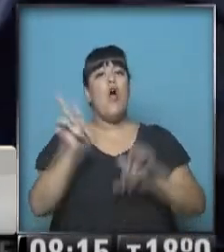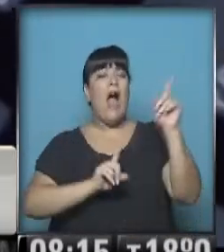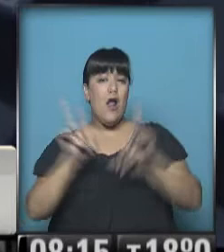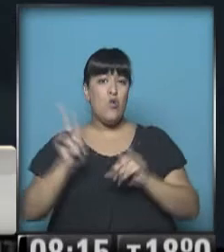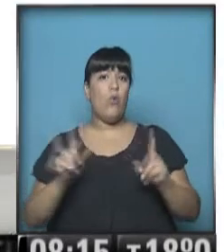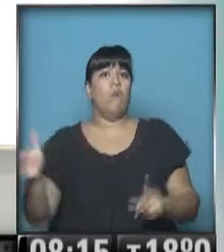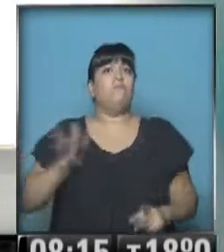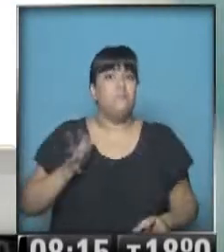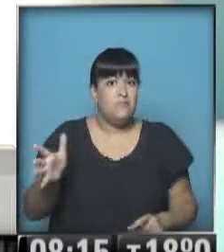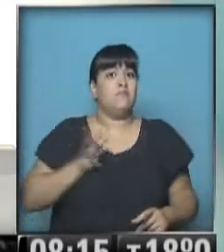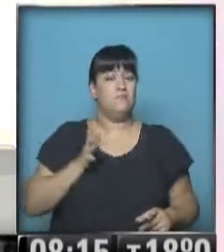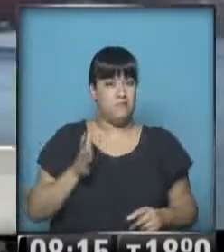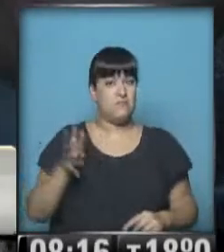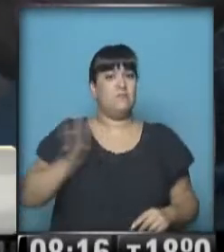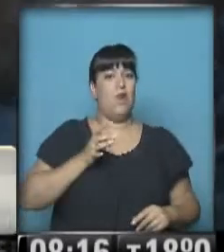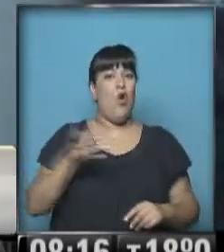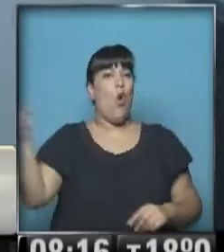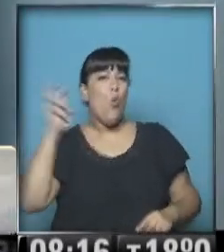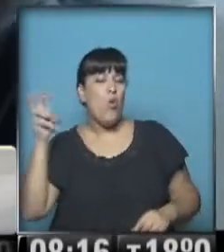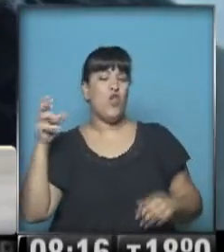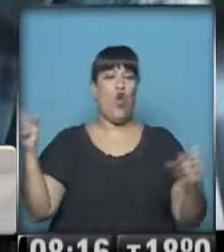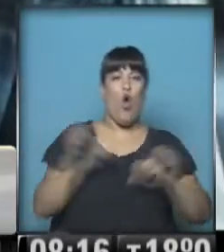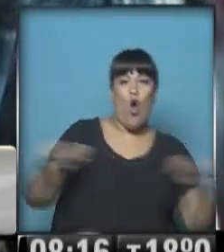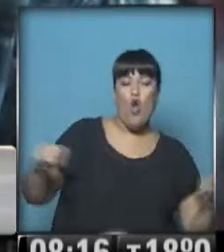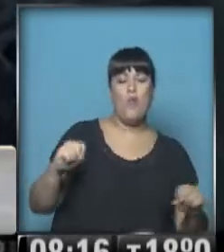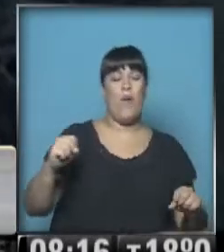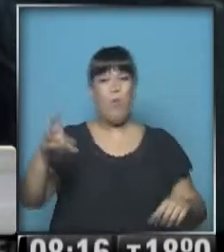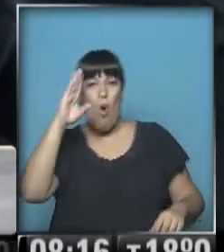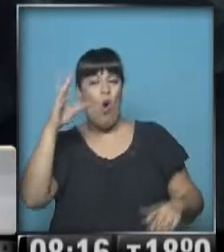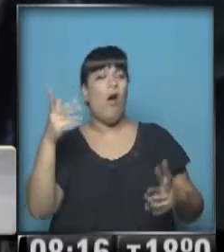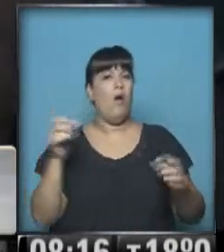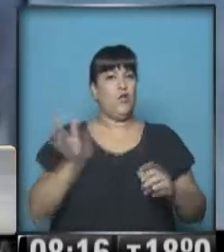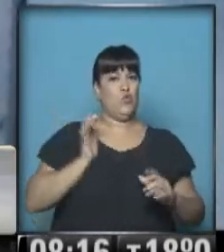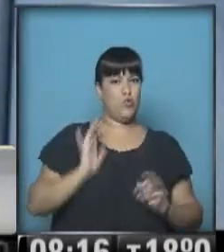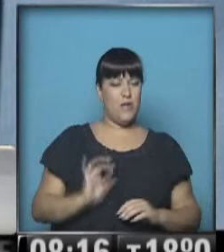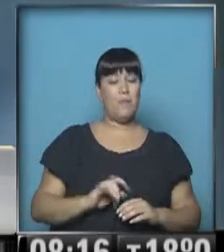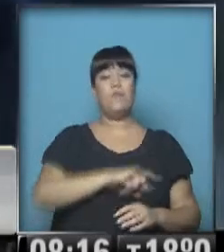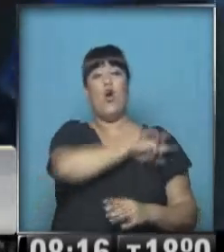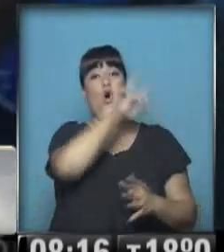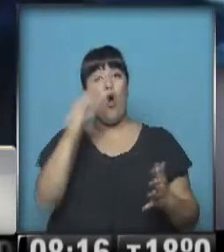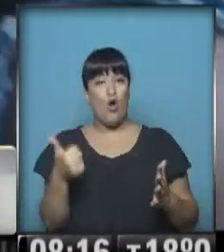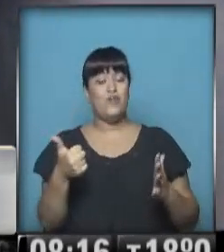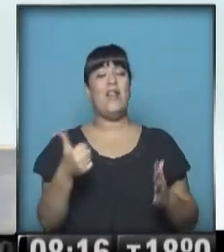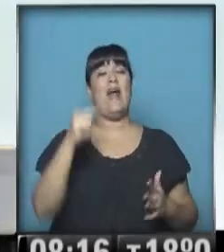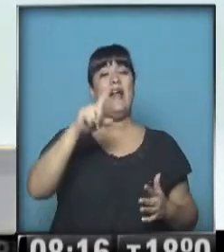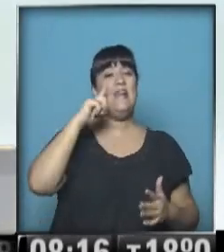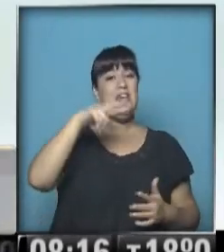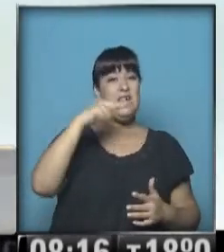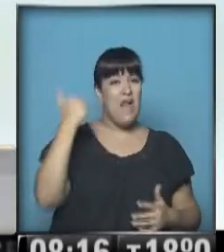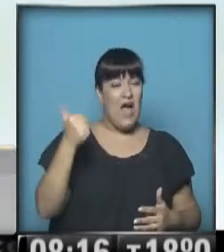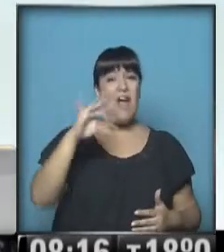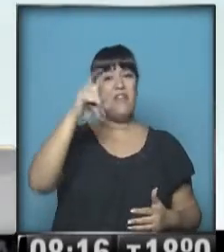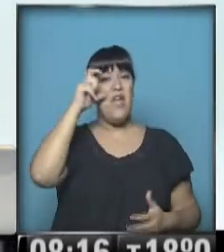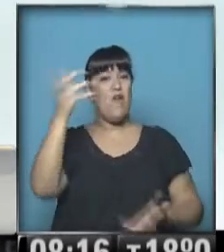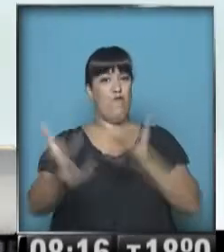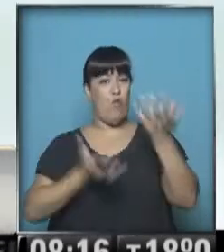sobresaltos, gracias a ruidos, golpes y demás. Vamos ahora a La Línea de Fuego, que tampoco aporta mucho de lo nuevo. Nueva película de